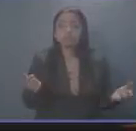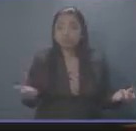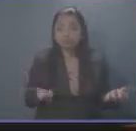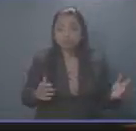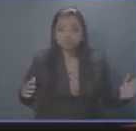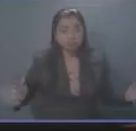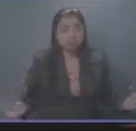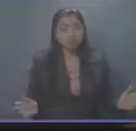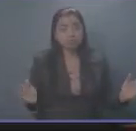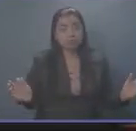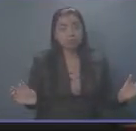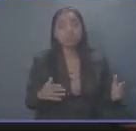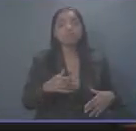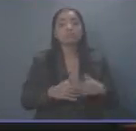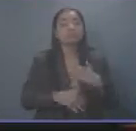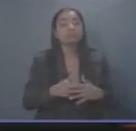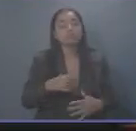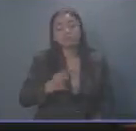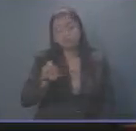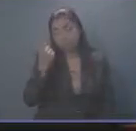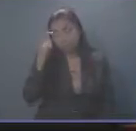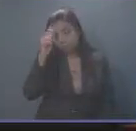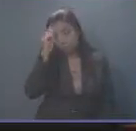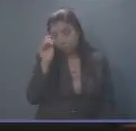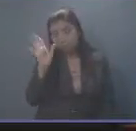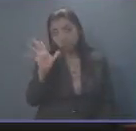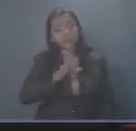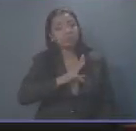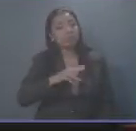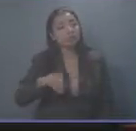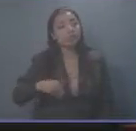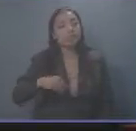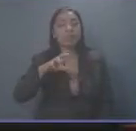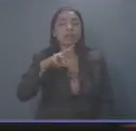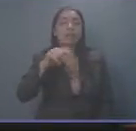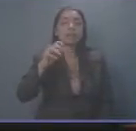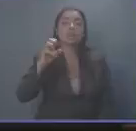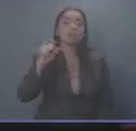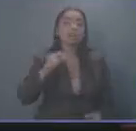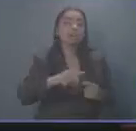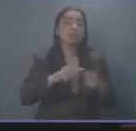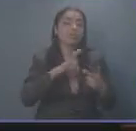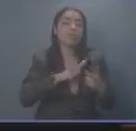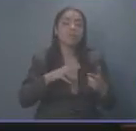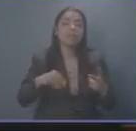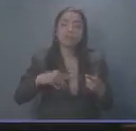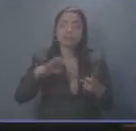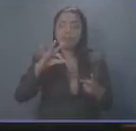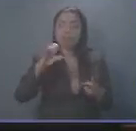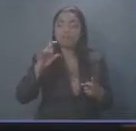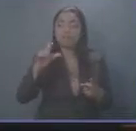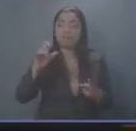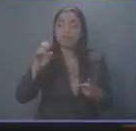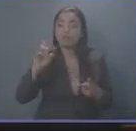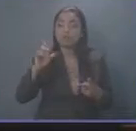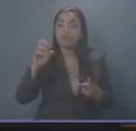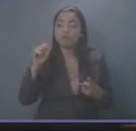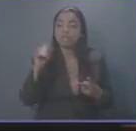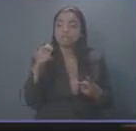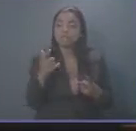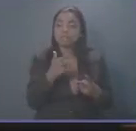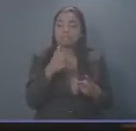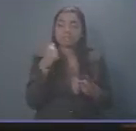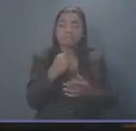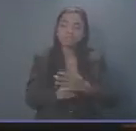nuestros compatriotas, de reconocer a la familia Ramos, a la familia Flores, que han tenido la valentía de enfrentar